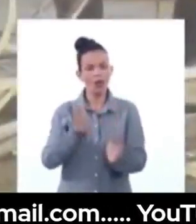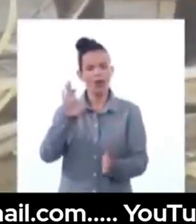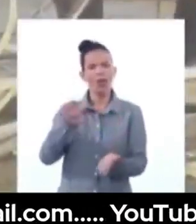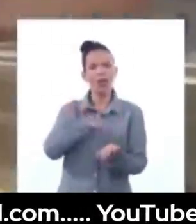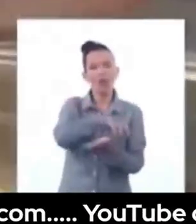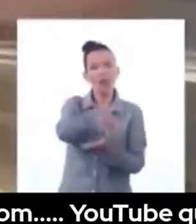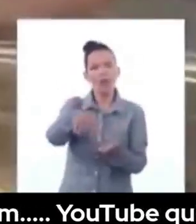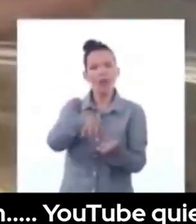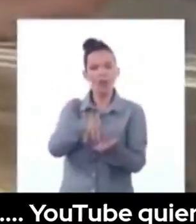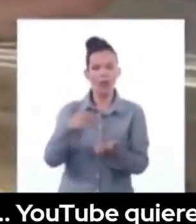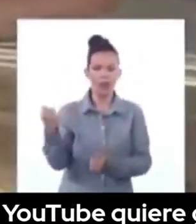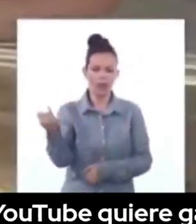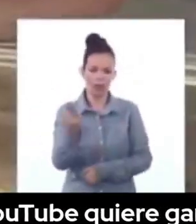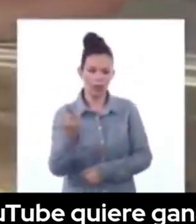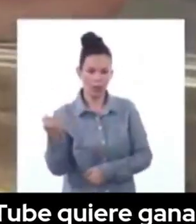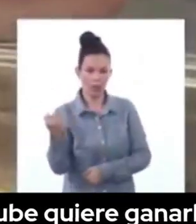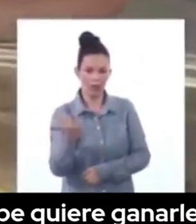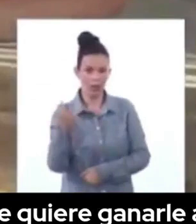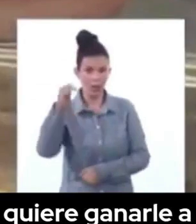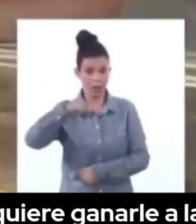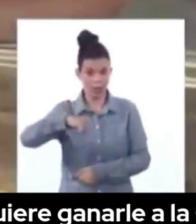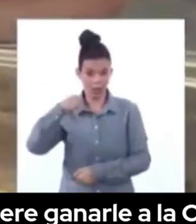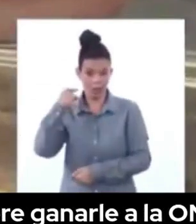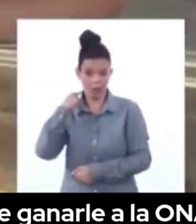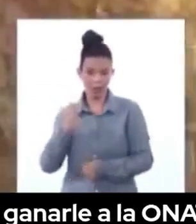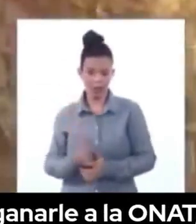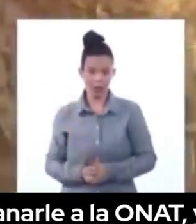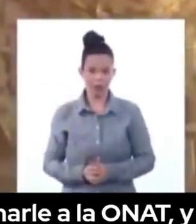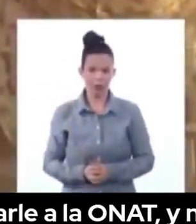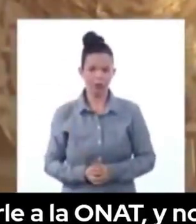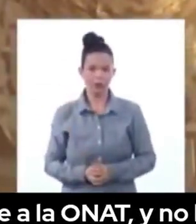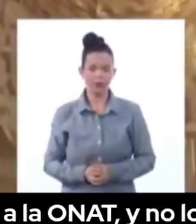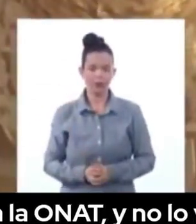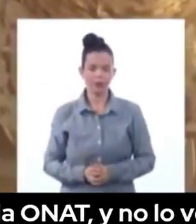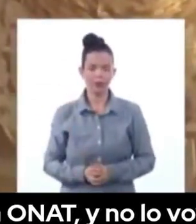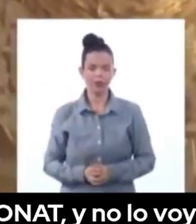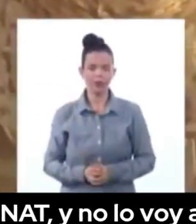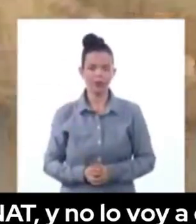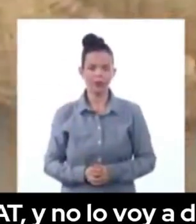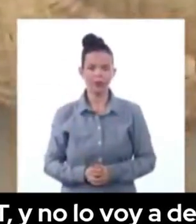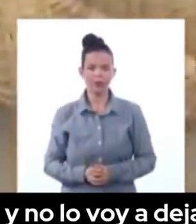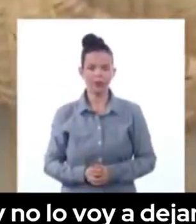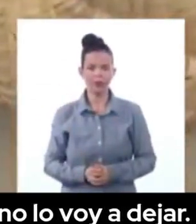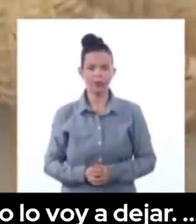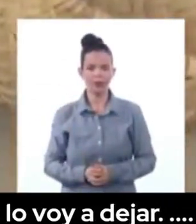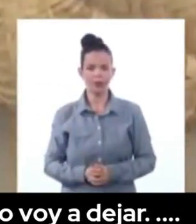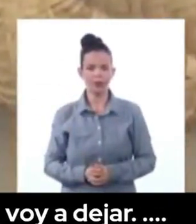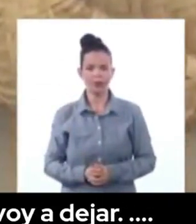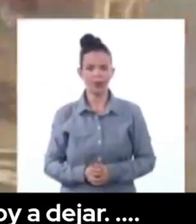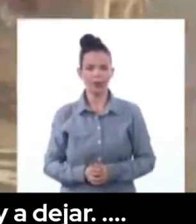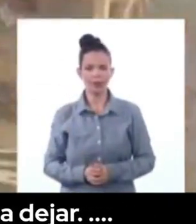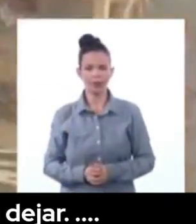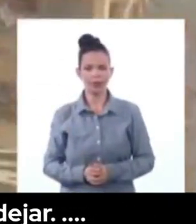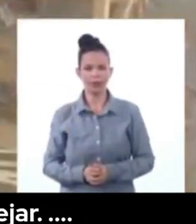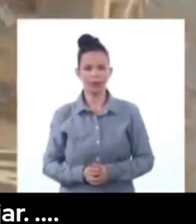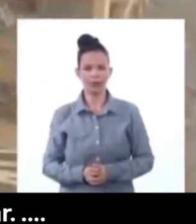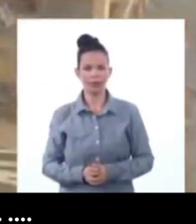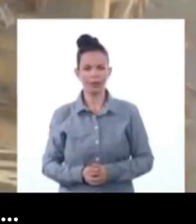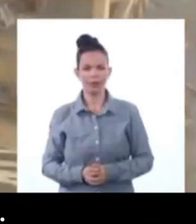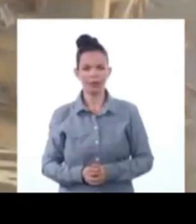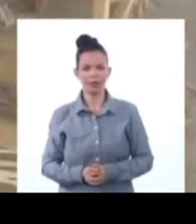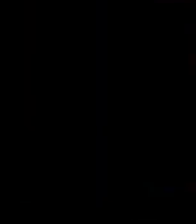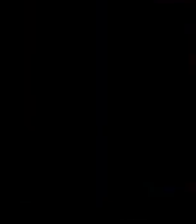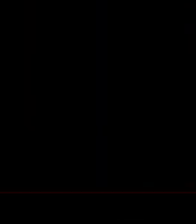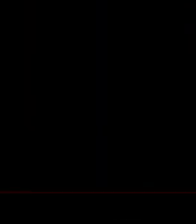que se encuentran también el corte de algunos de los frutos. Como pueden ver, la principal actividad de esta